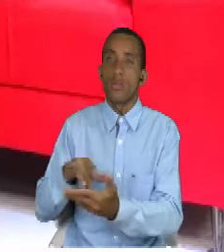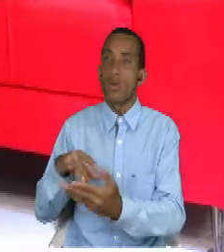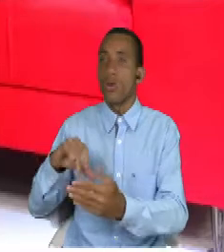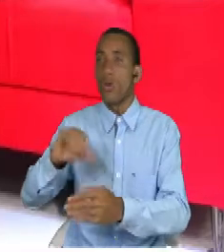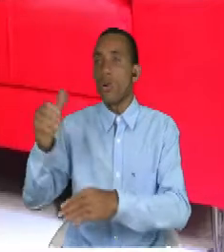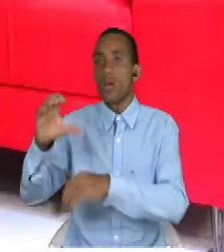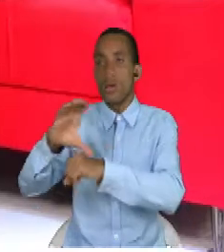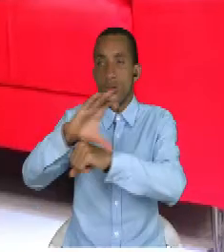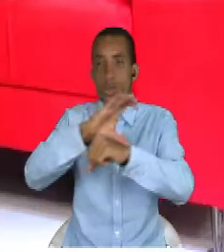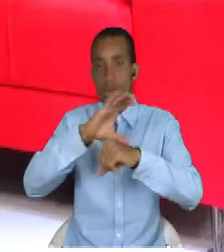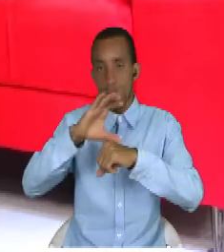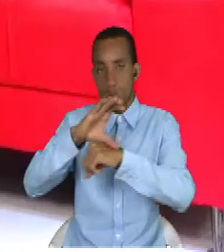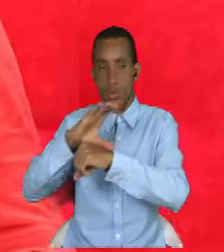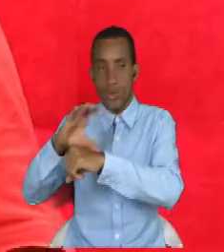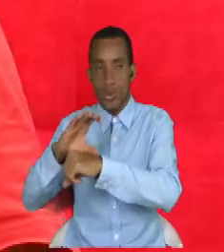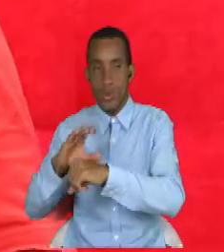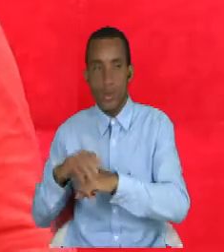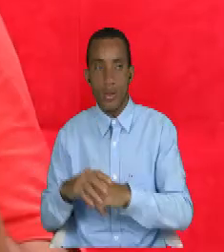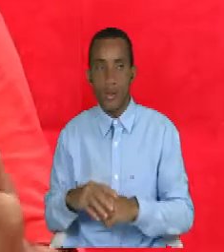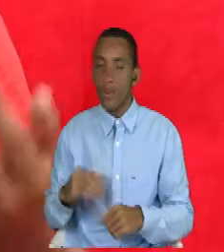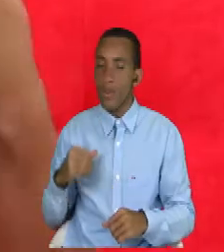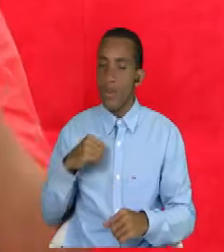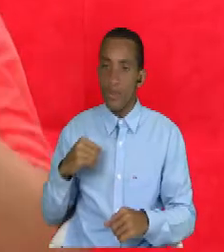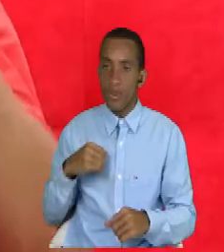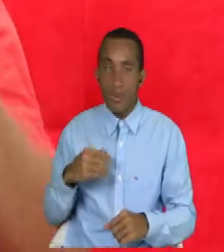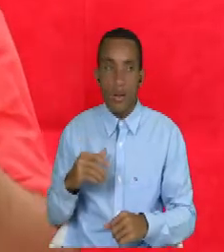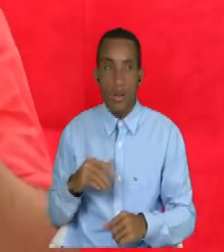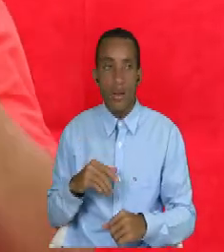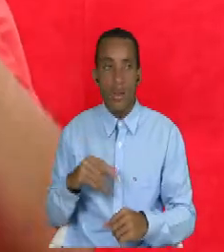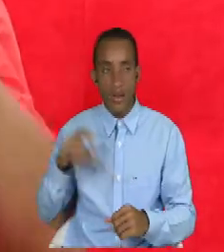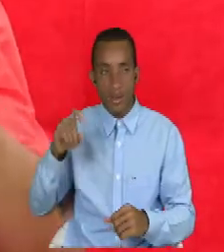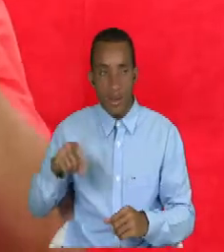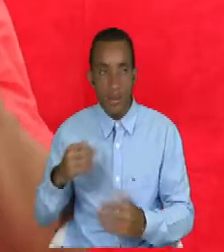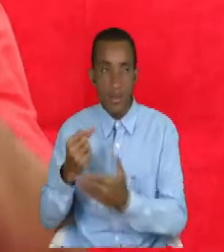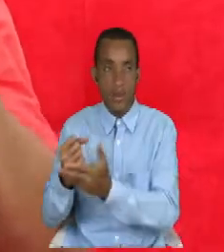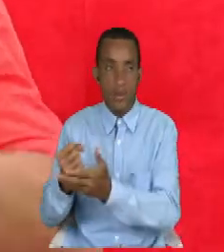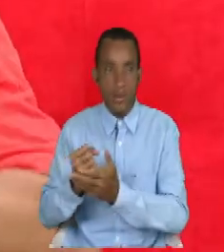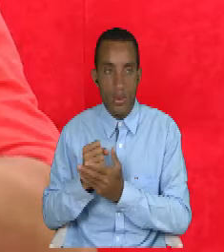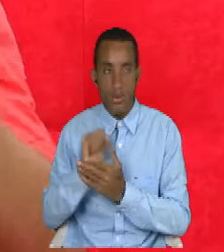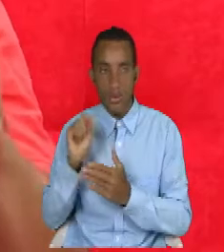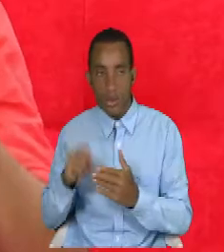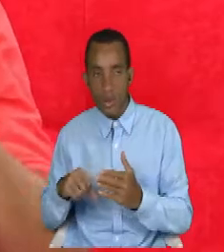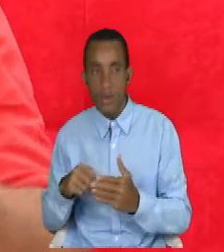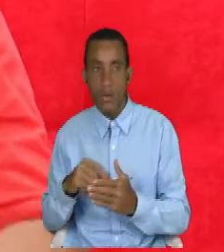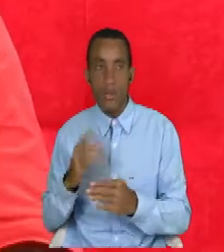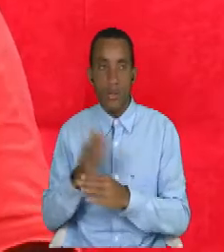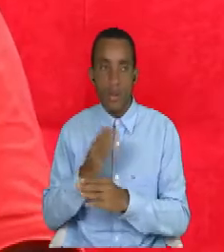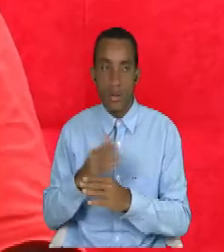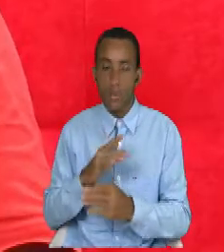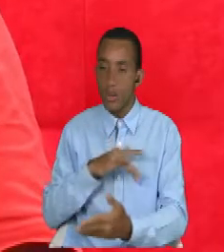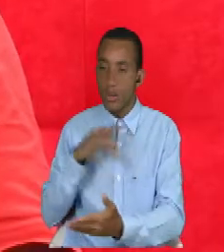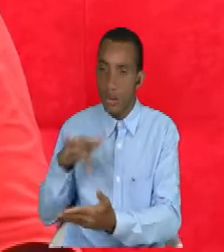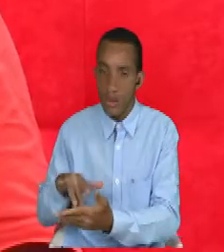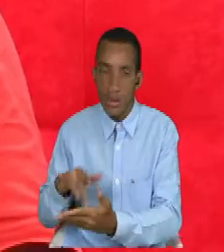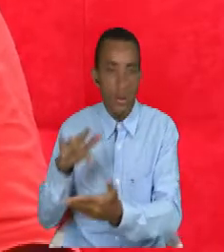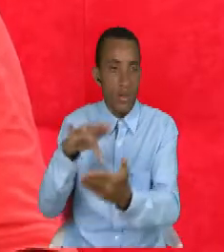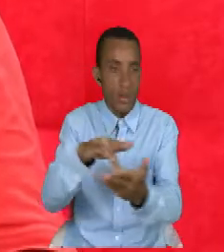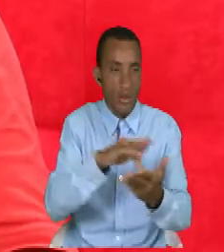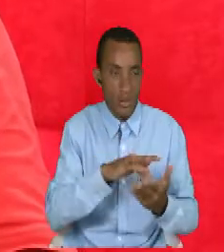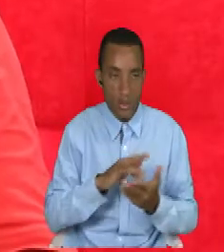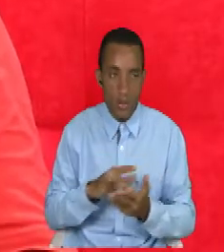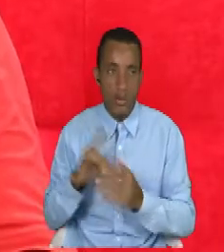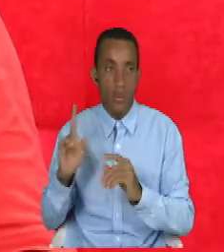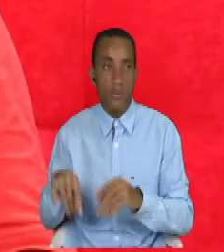y es a raíz de eso porque no tenemos un lugar sino que nos dice necesitamos que nos ayude a resolver un problema y ahí estamos nosotros siempre para resolver el problema de los